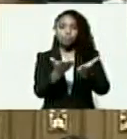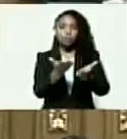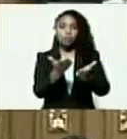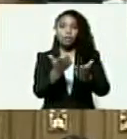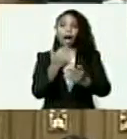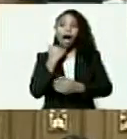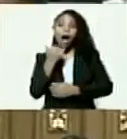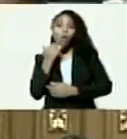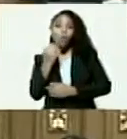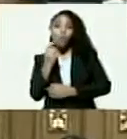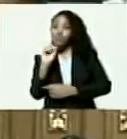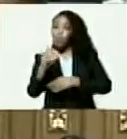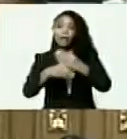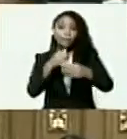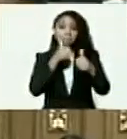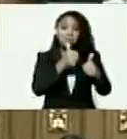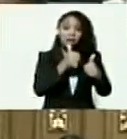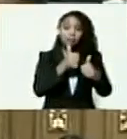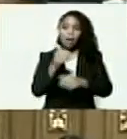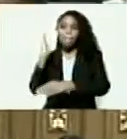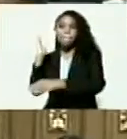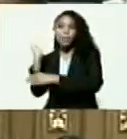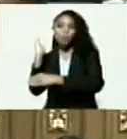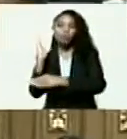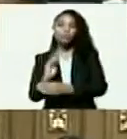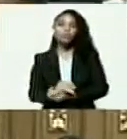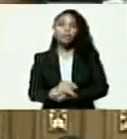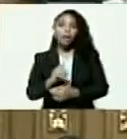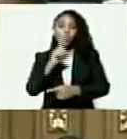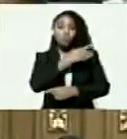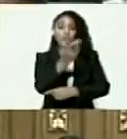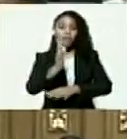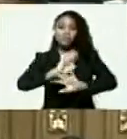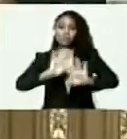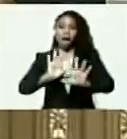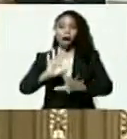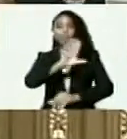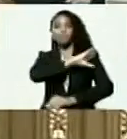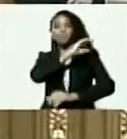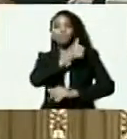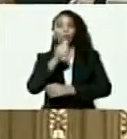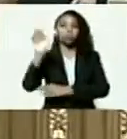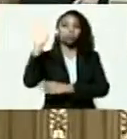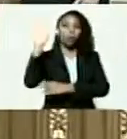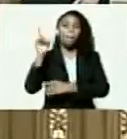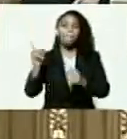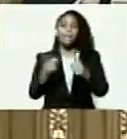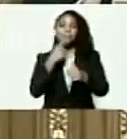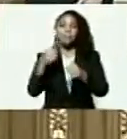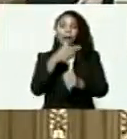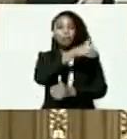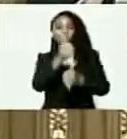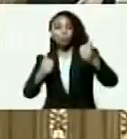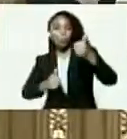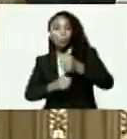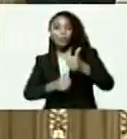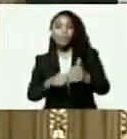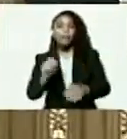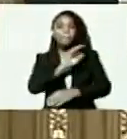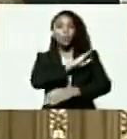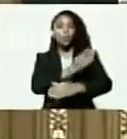contrario, que os lo demanden. Quedan juramentados como rectoras y rectores, principales y suplentes del